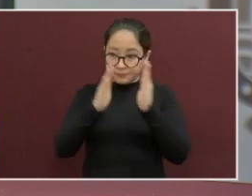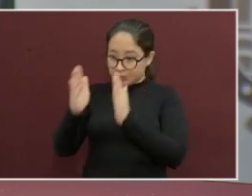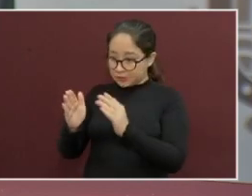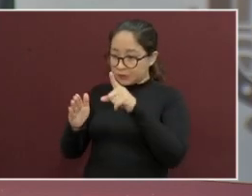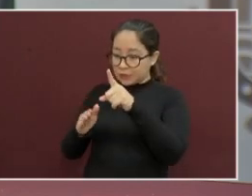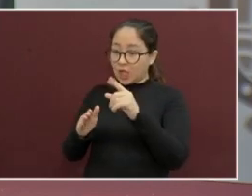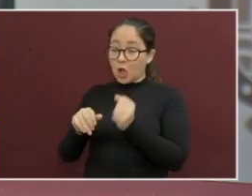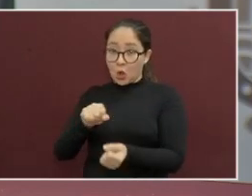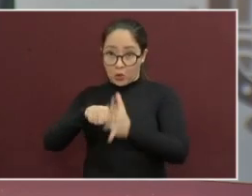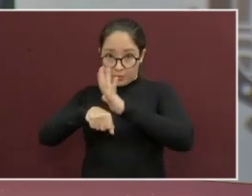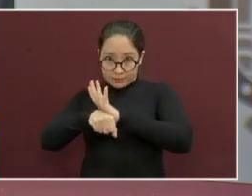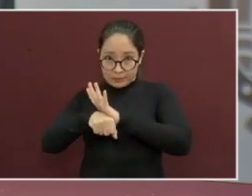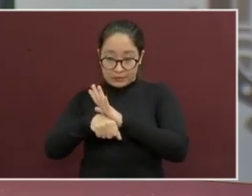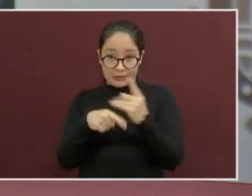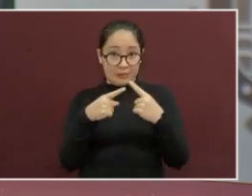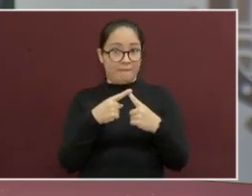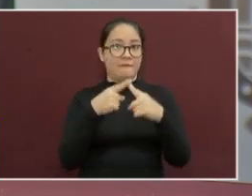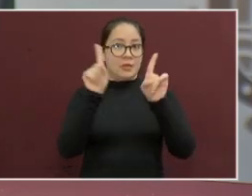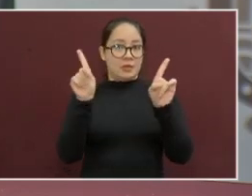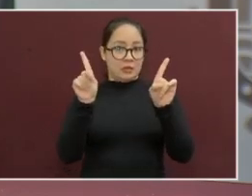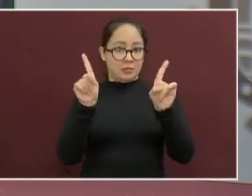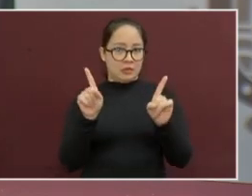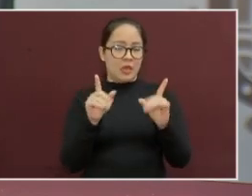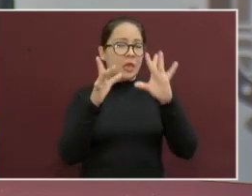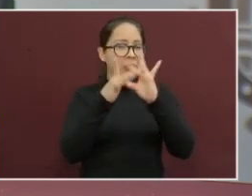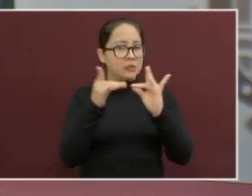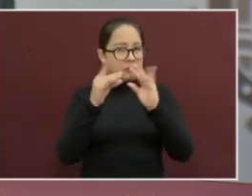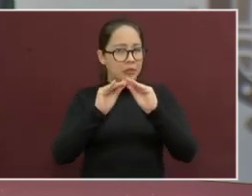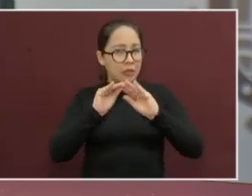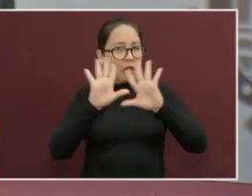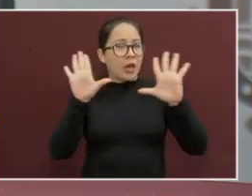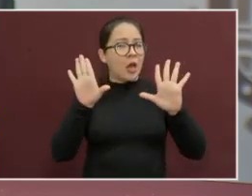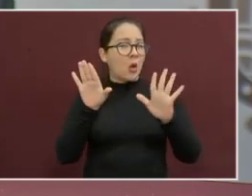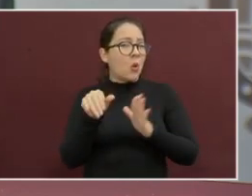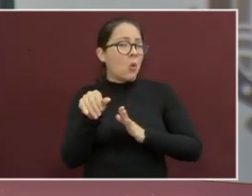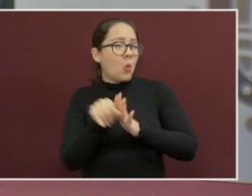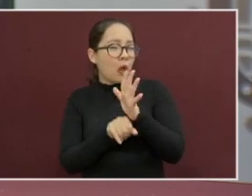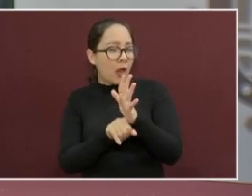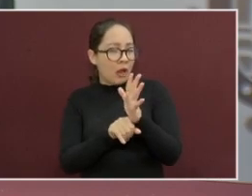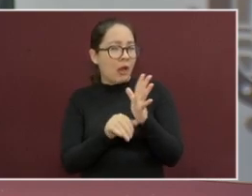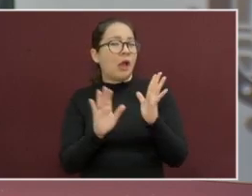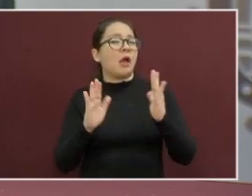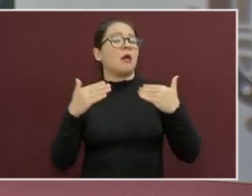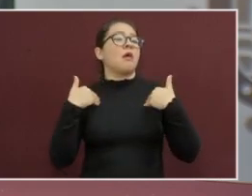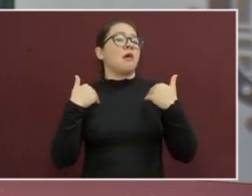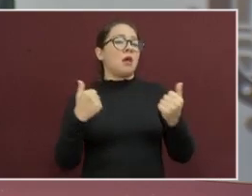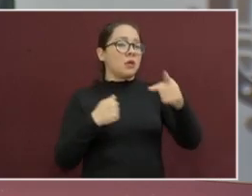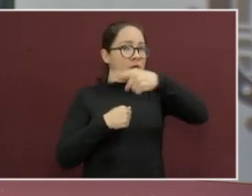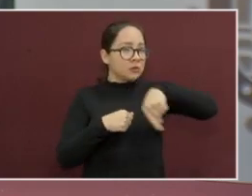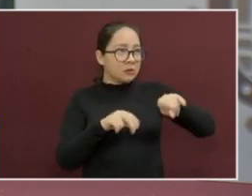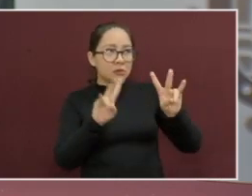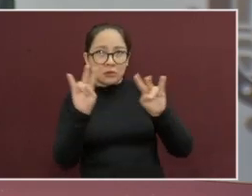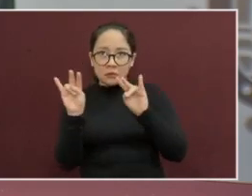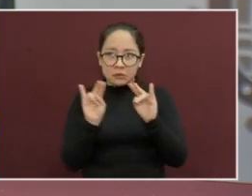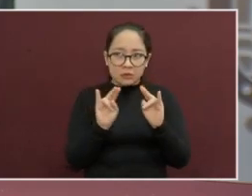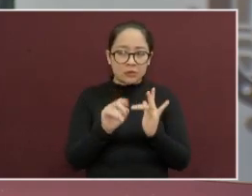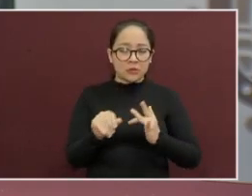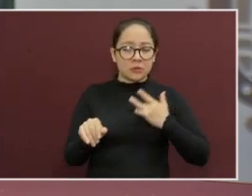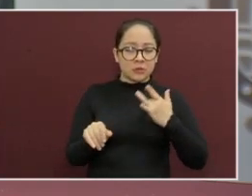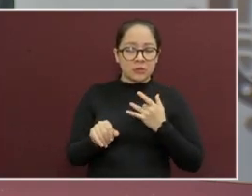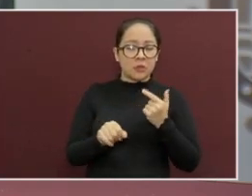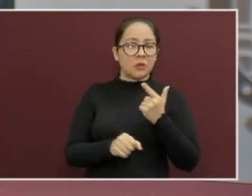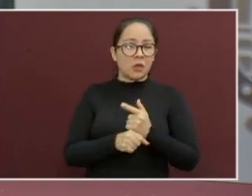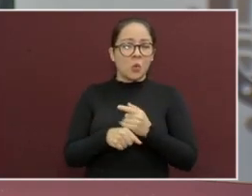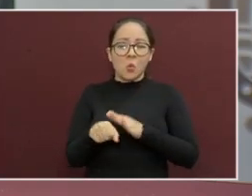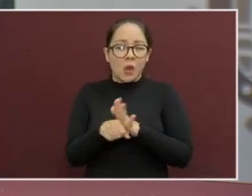importante recalcar las diferencias entre estas para que usted esté preparado y reconozca sintomatología a fin de saber qué